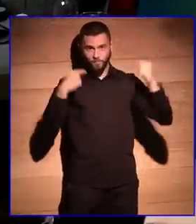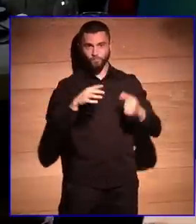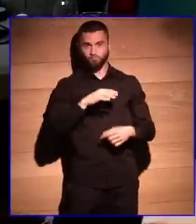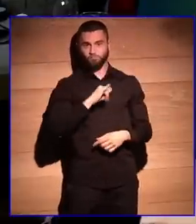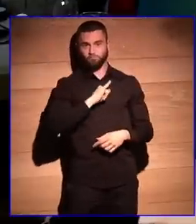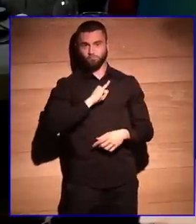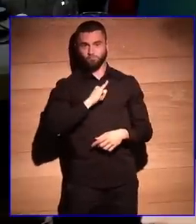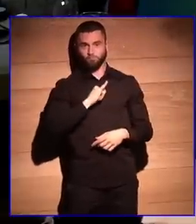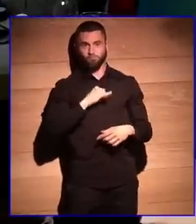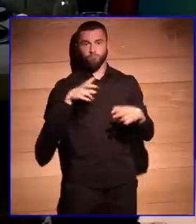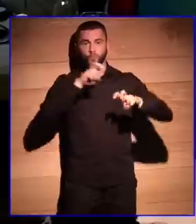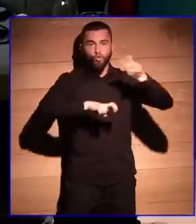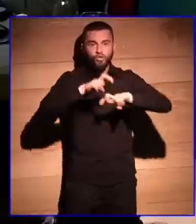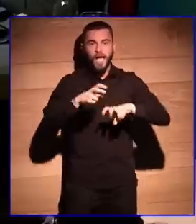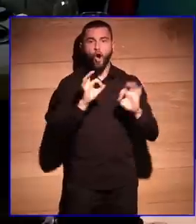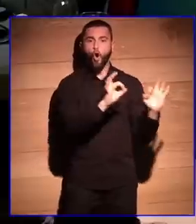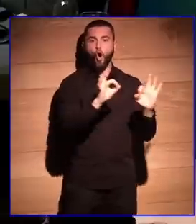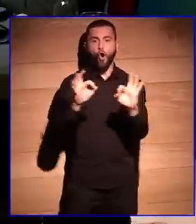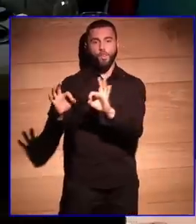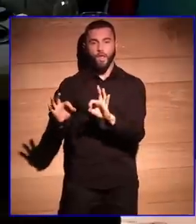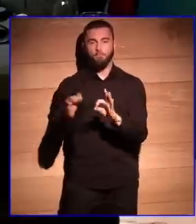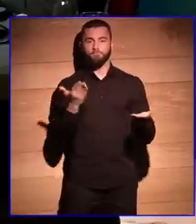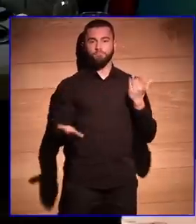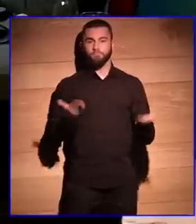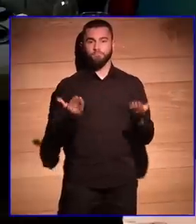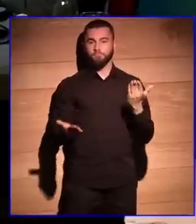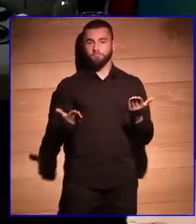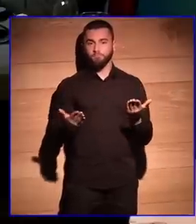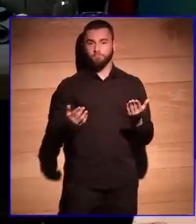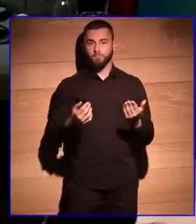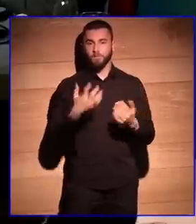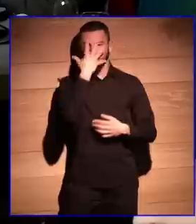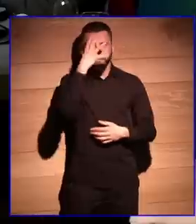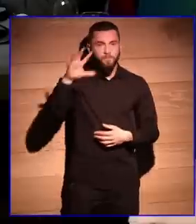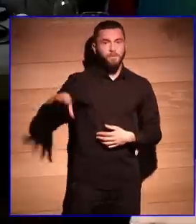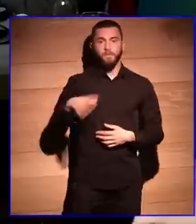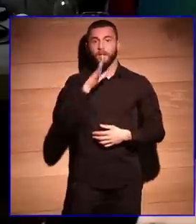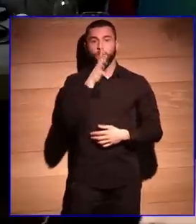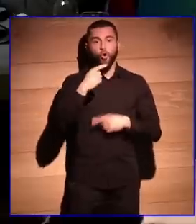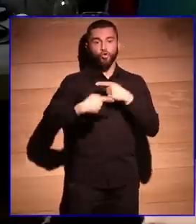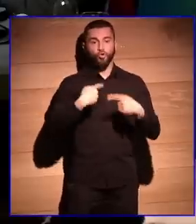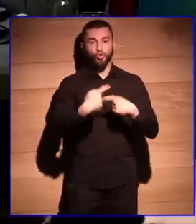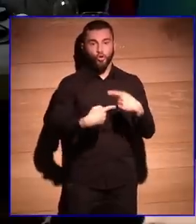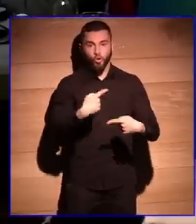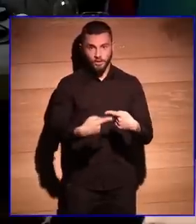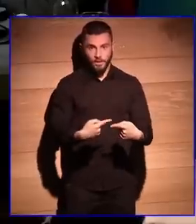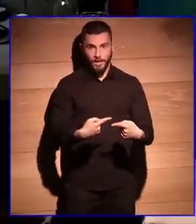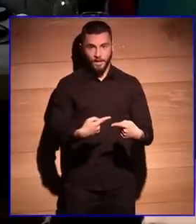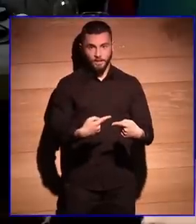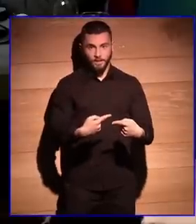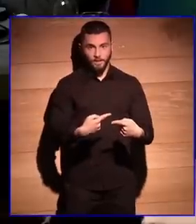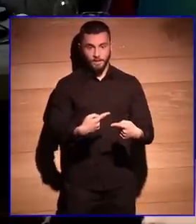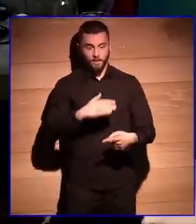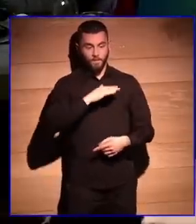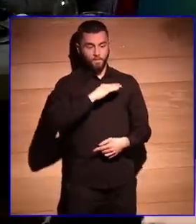personalidad que lo que busca es precisamente el orden, se desvela porque todos los días recolocar lo malo